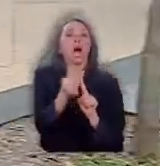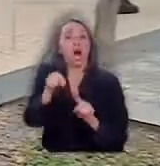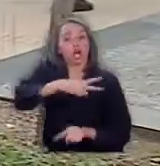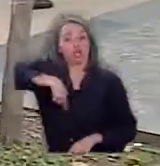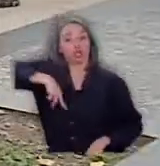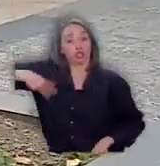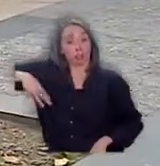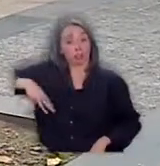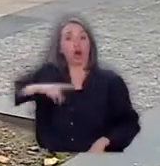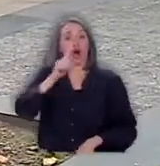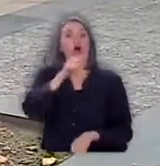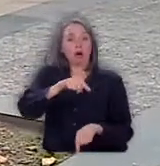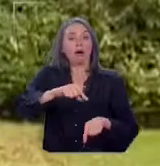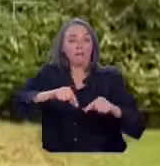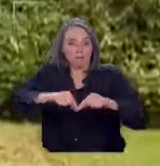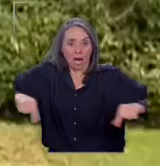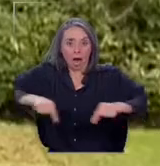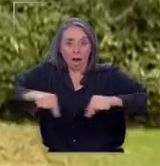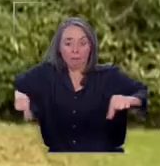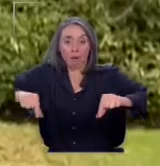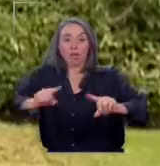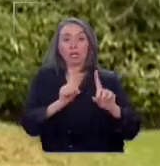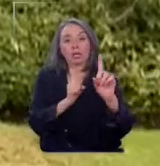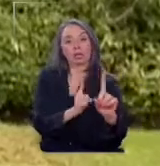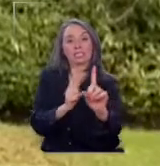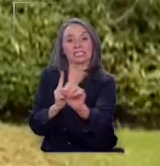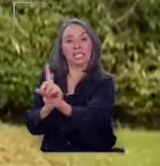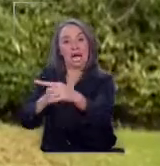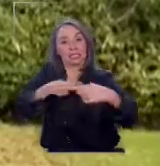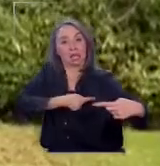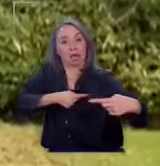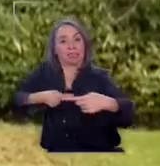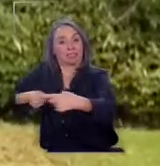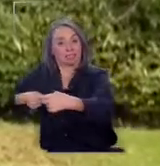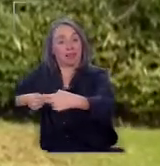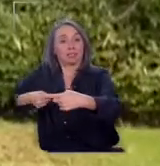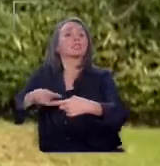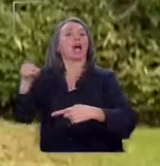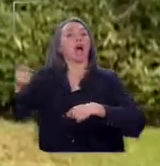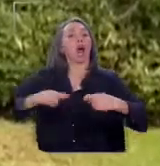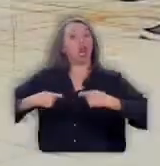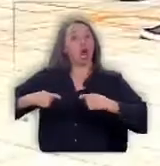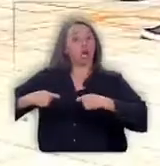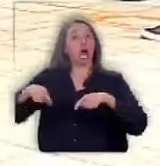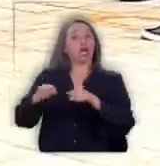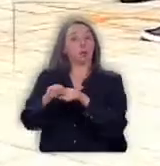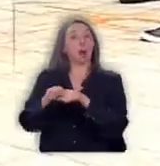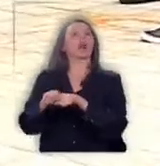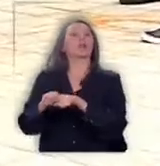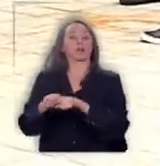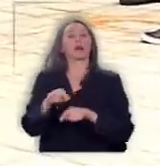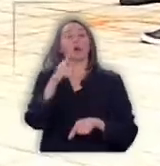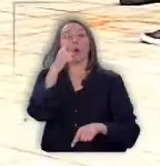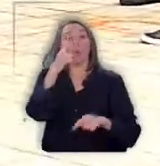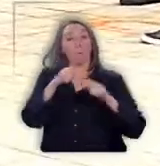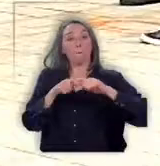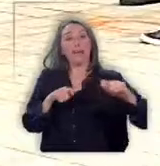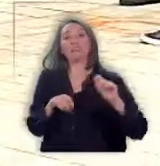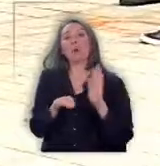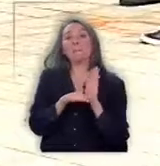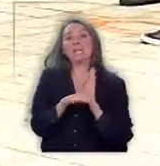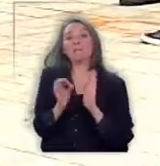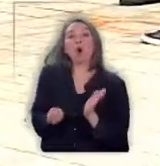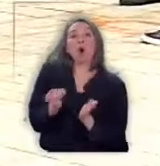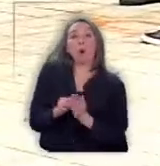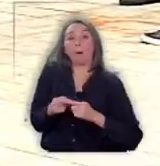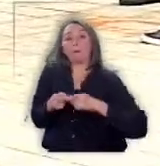nosotros obligar también a los locales a que ellos dem marquen a través de esa misma ordenanza uno o más metros de distancia recomienda la